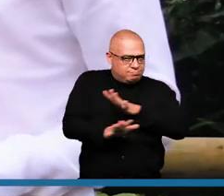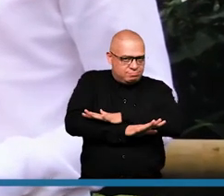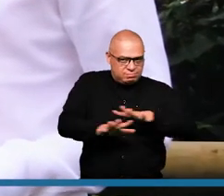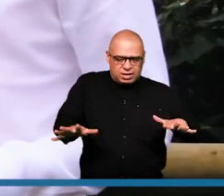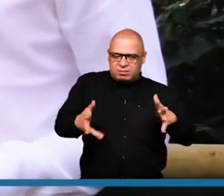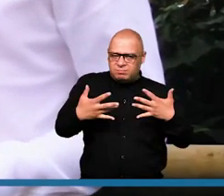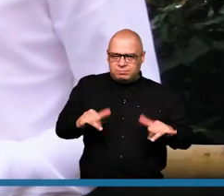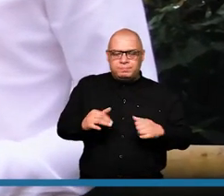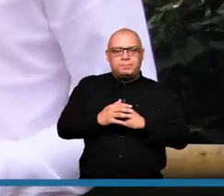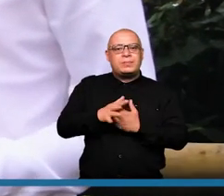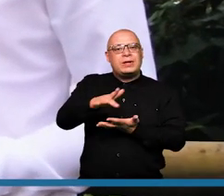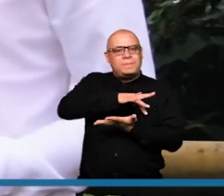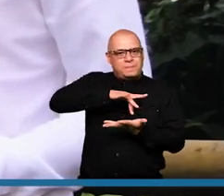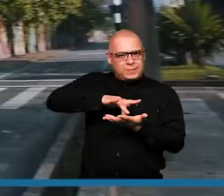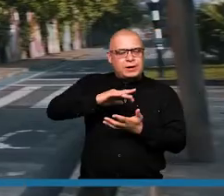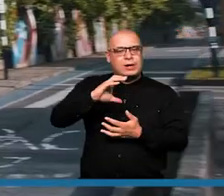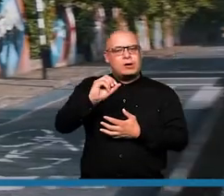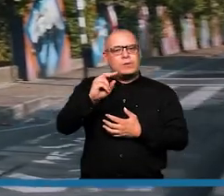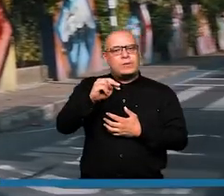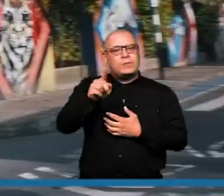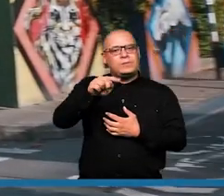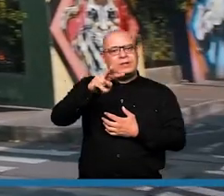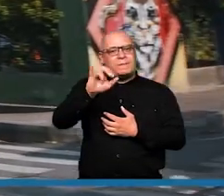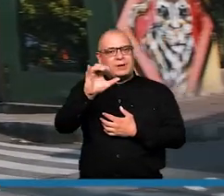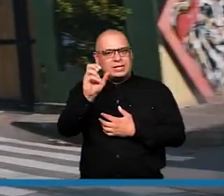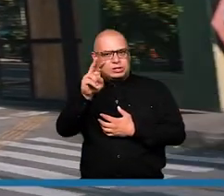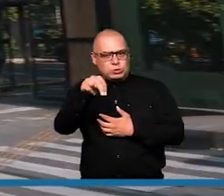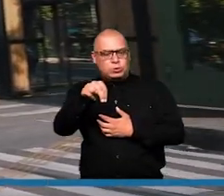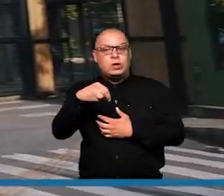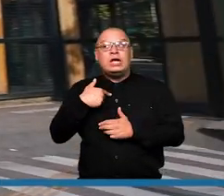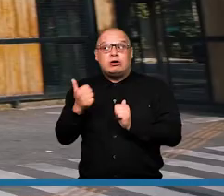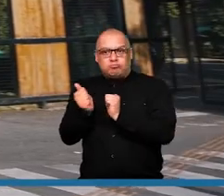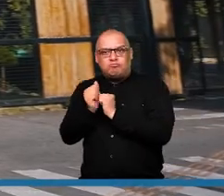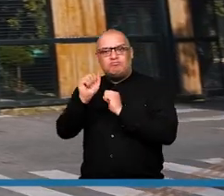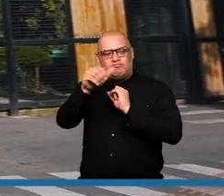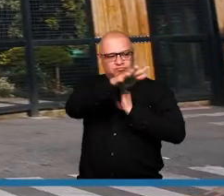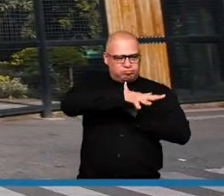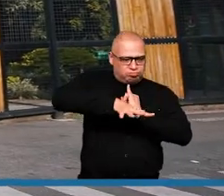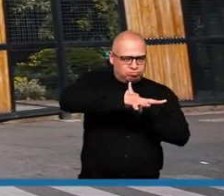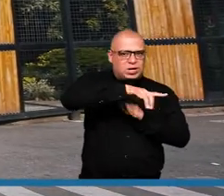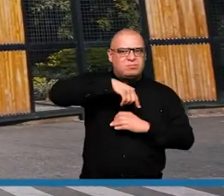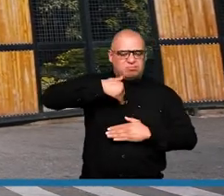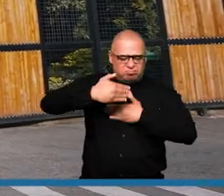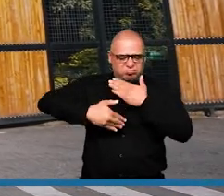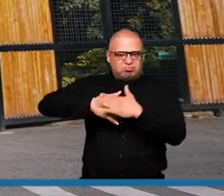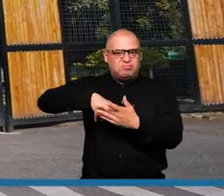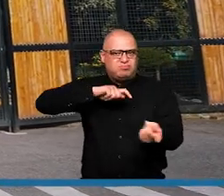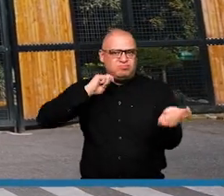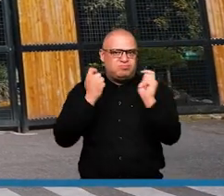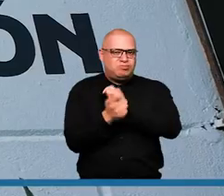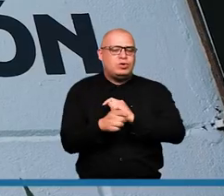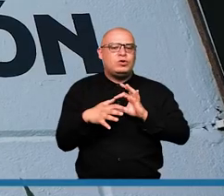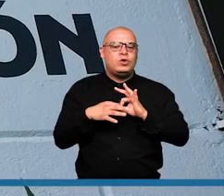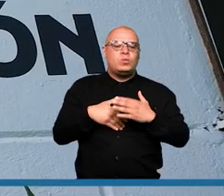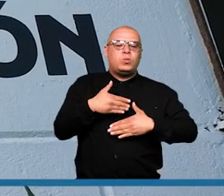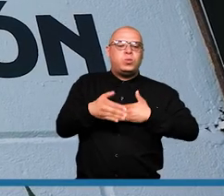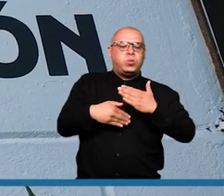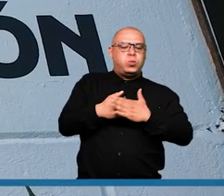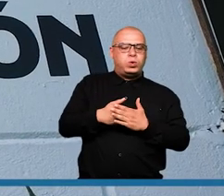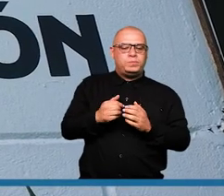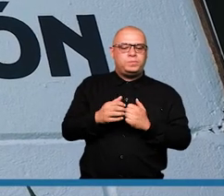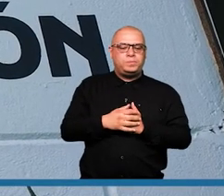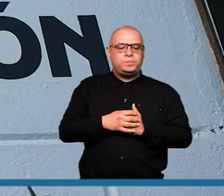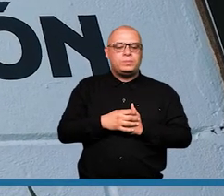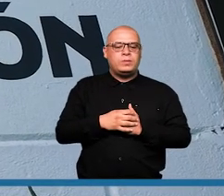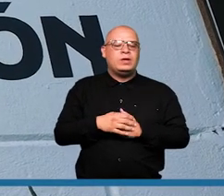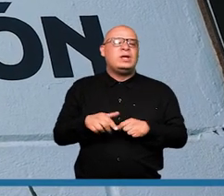mano especialmente la autoridad ambiental, la área metropolitana, de la comunidad. Hemos venido en una transformación y justamente encontrando el camino, qué deberían